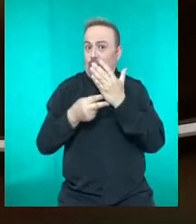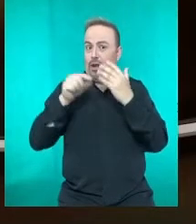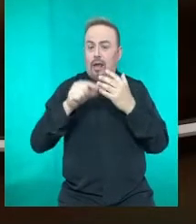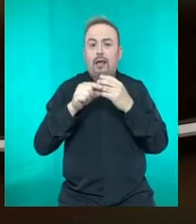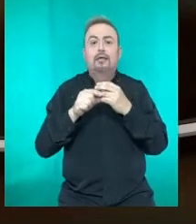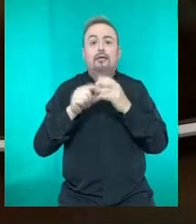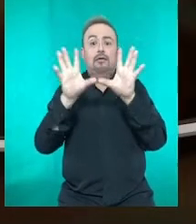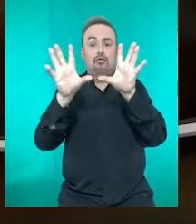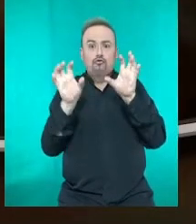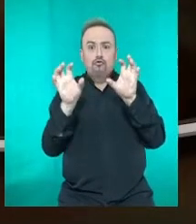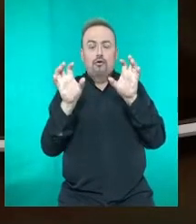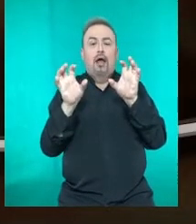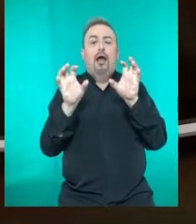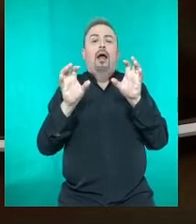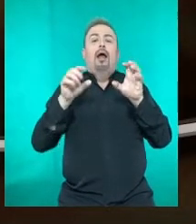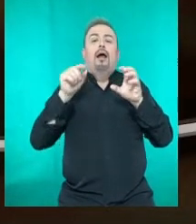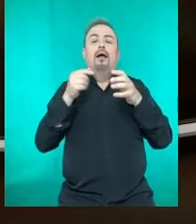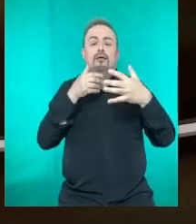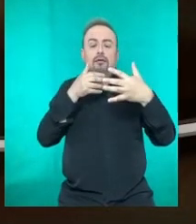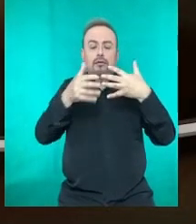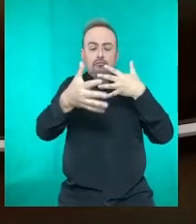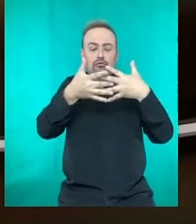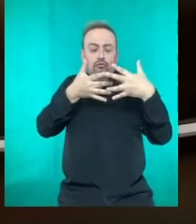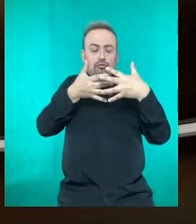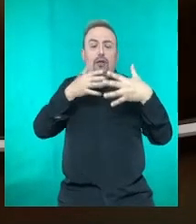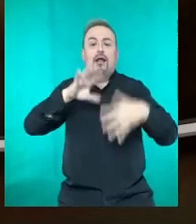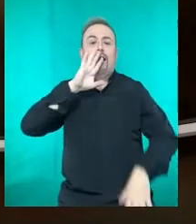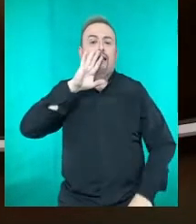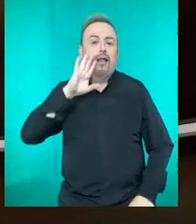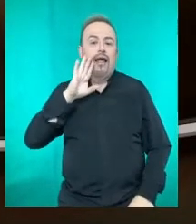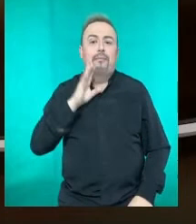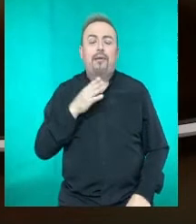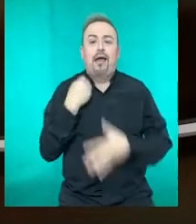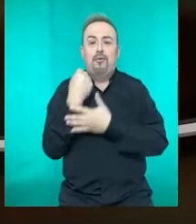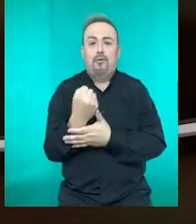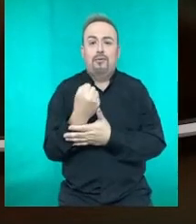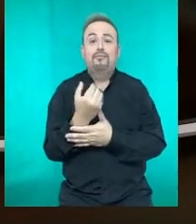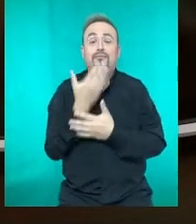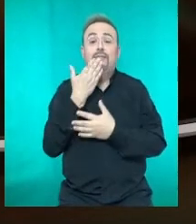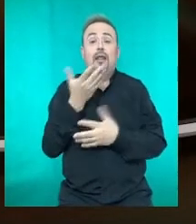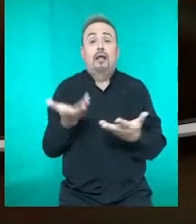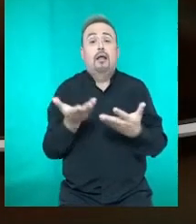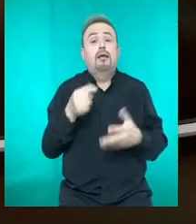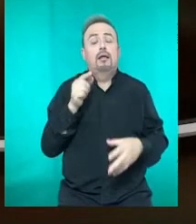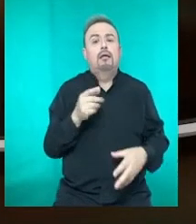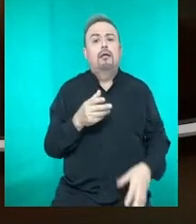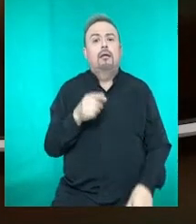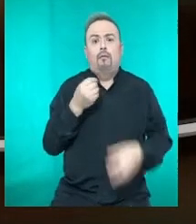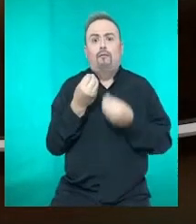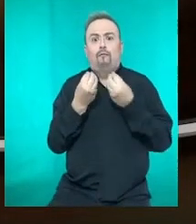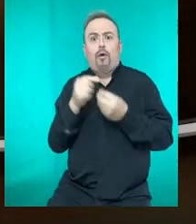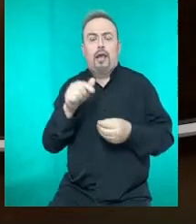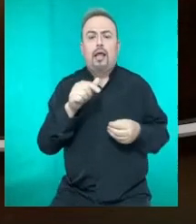aire, sino que además ayudando a limpiar el mismo aire. Y con una capacidad de radiación, perdón, de remediación bastante alta. Por